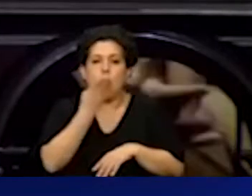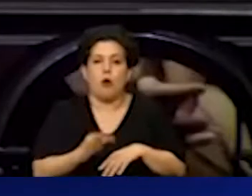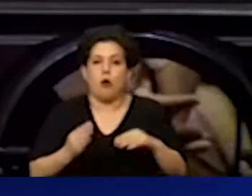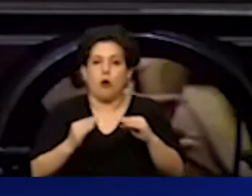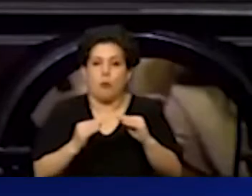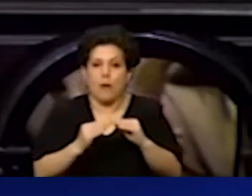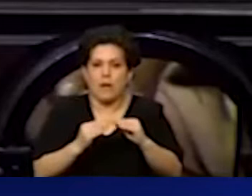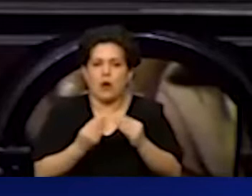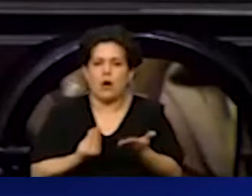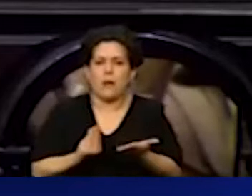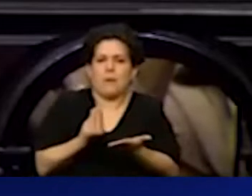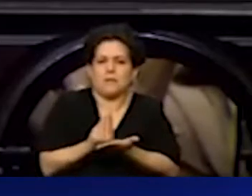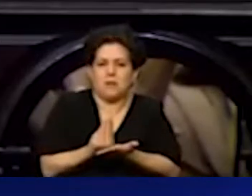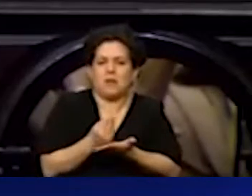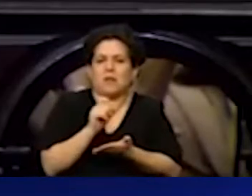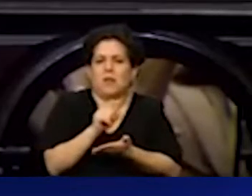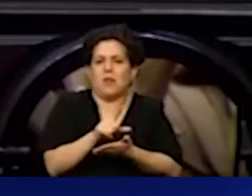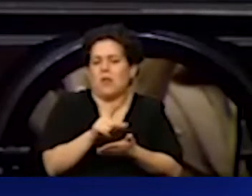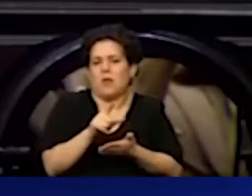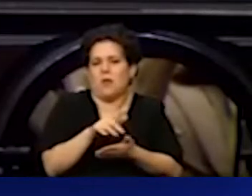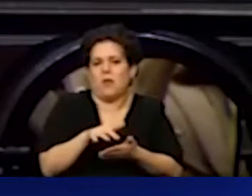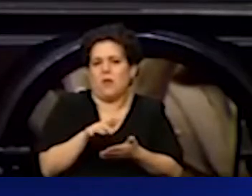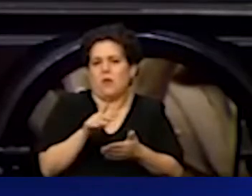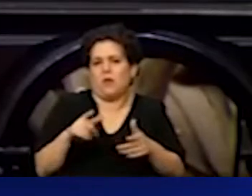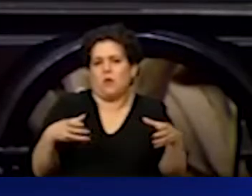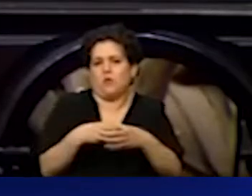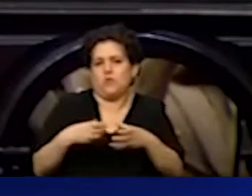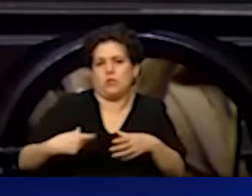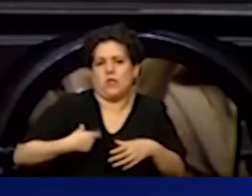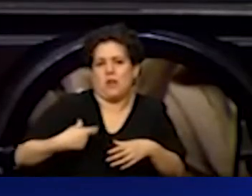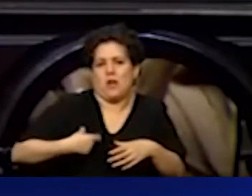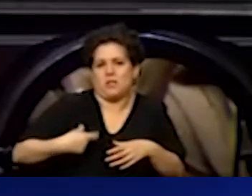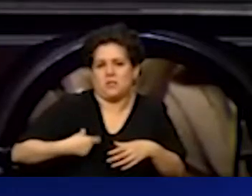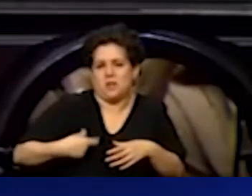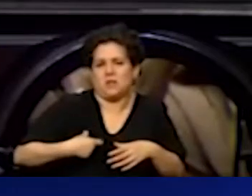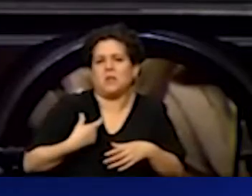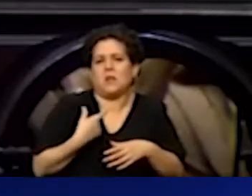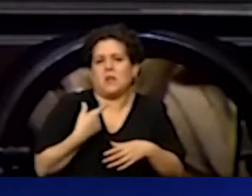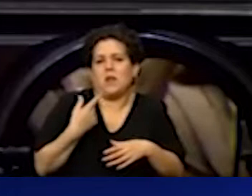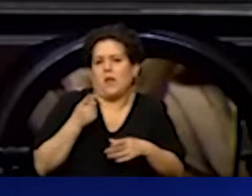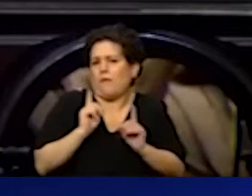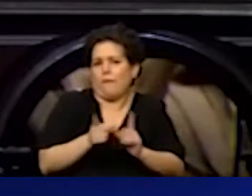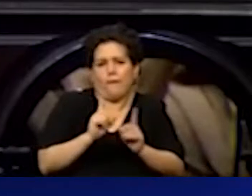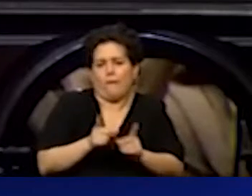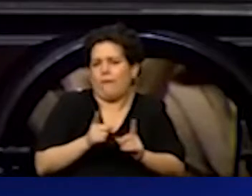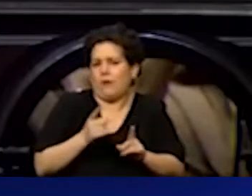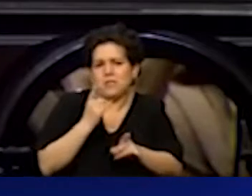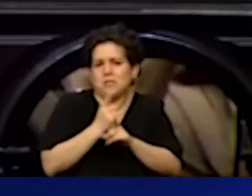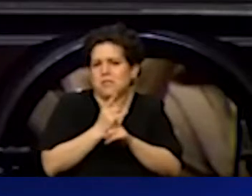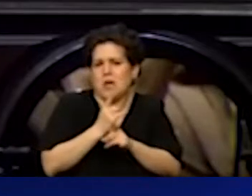representante de una estirpe de sindicalismo que permanentemente